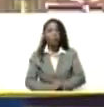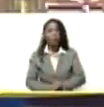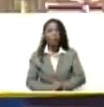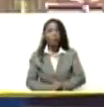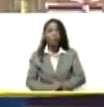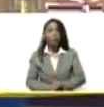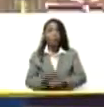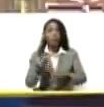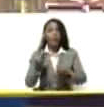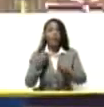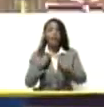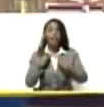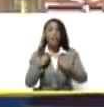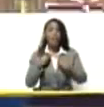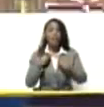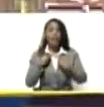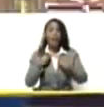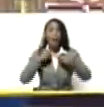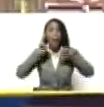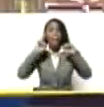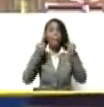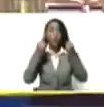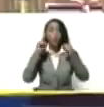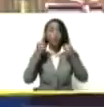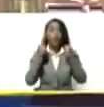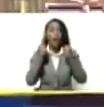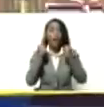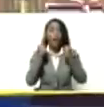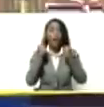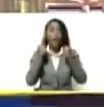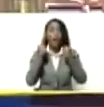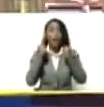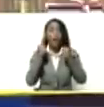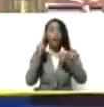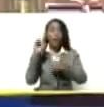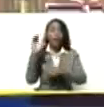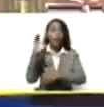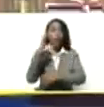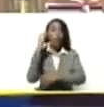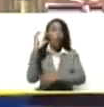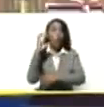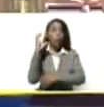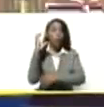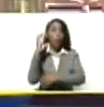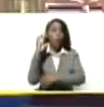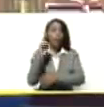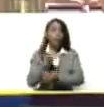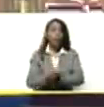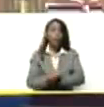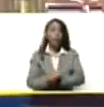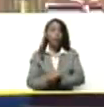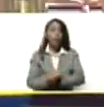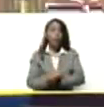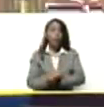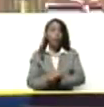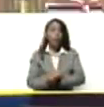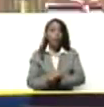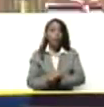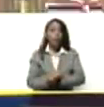crecimiento del comercio exterior revisemos las condiciones hoy por hoy